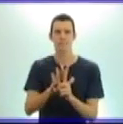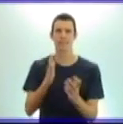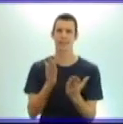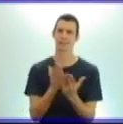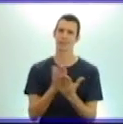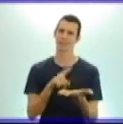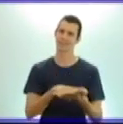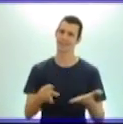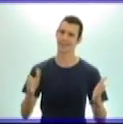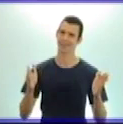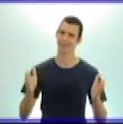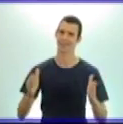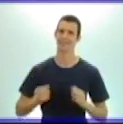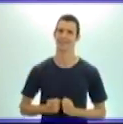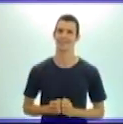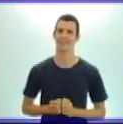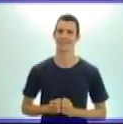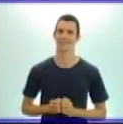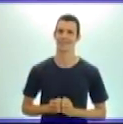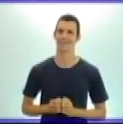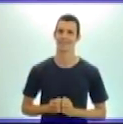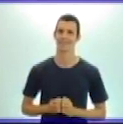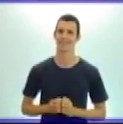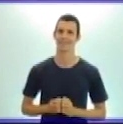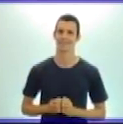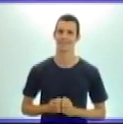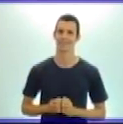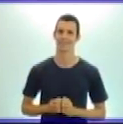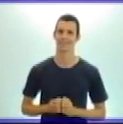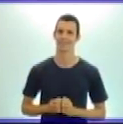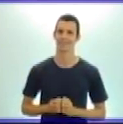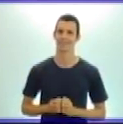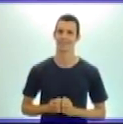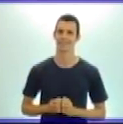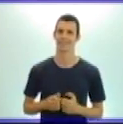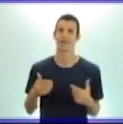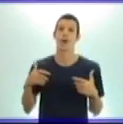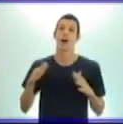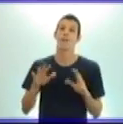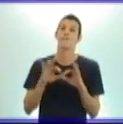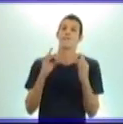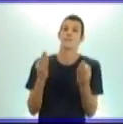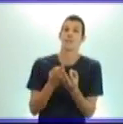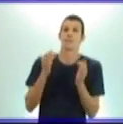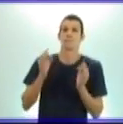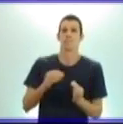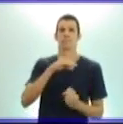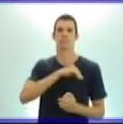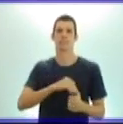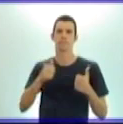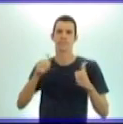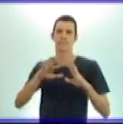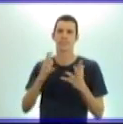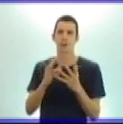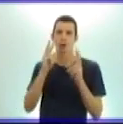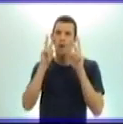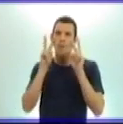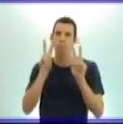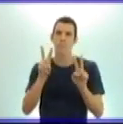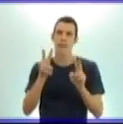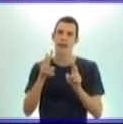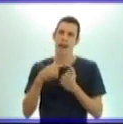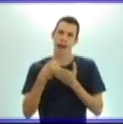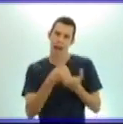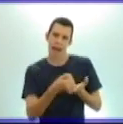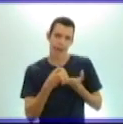la semana, que las familias también se hayan sentido orientadas para acompañarlos en esta su